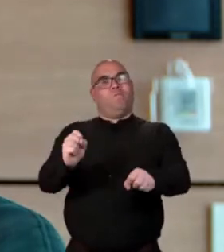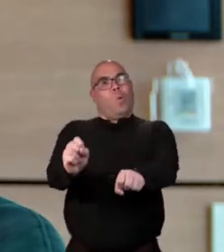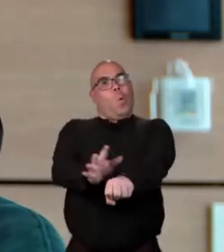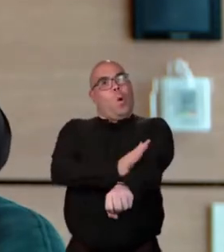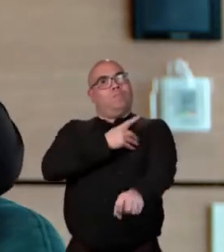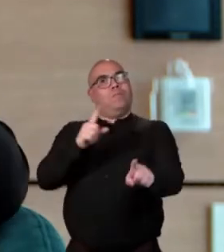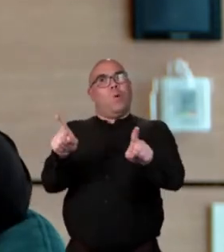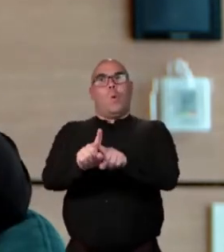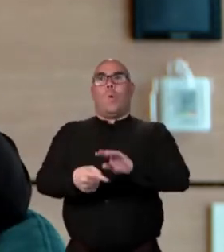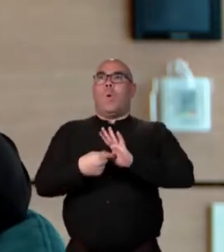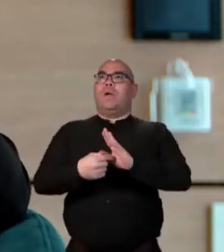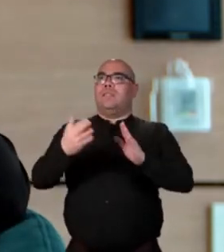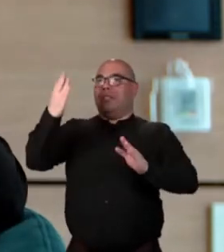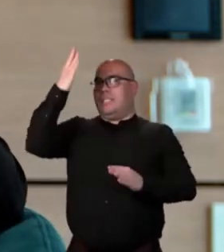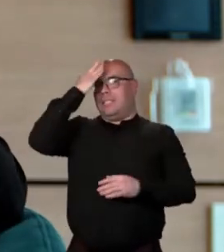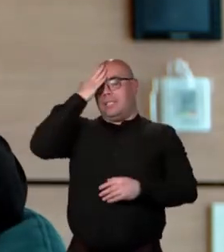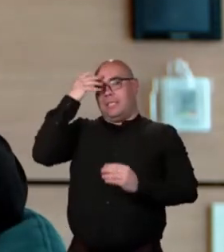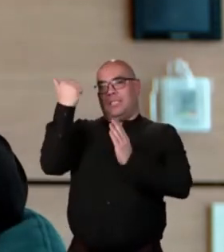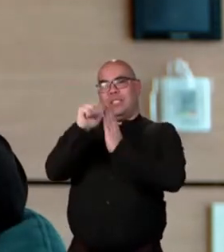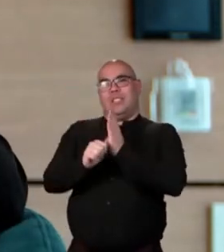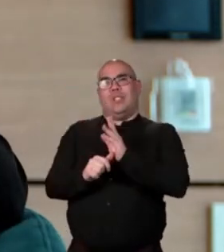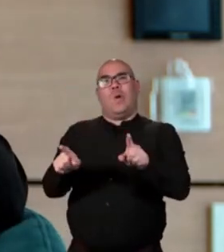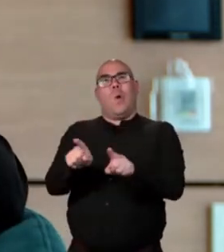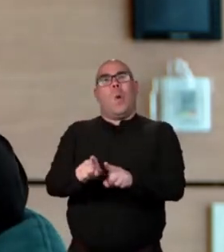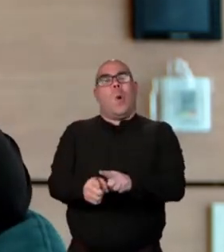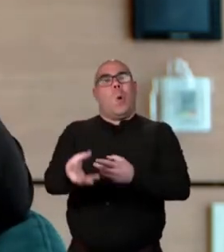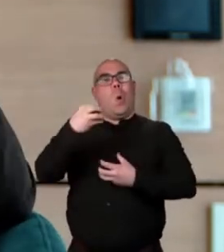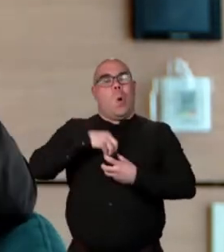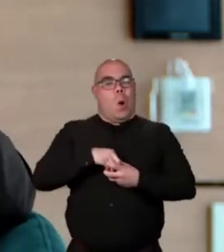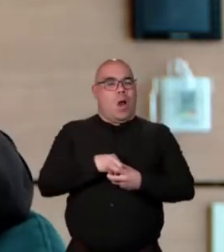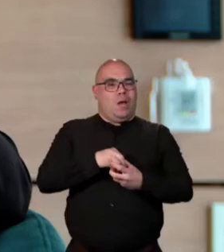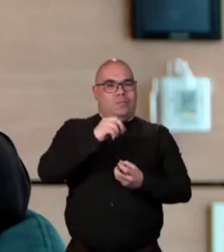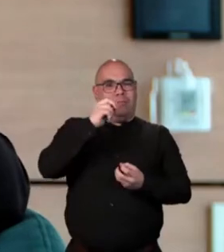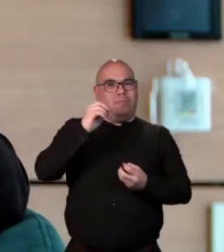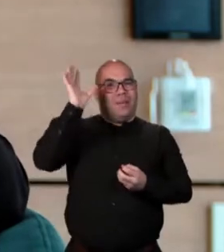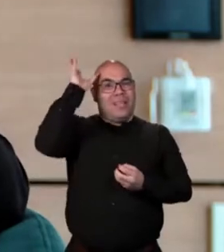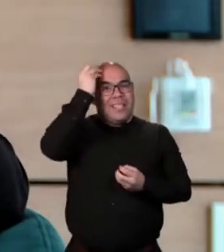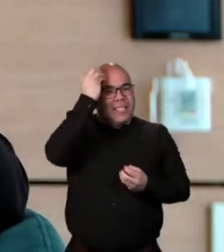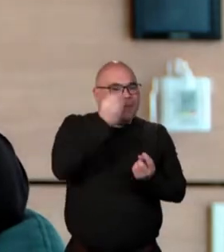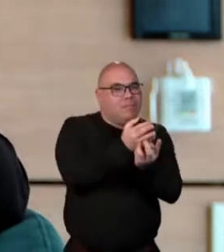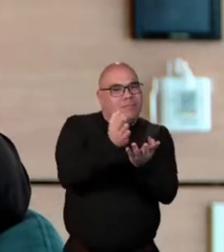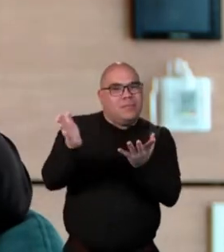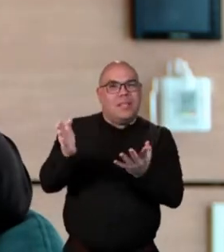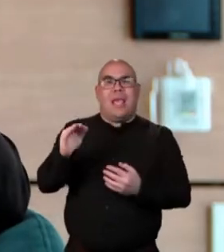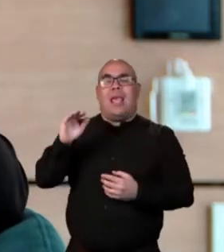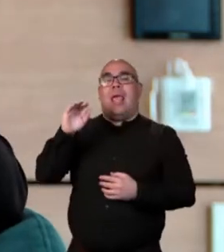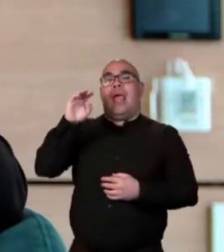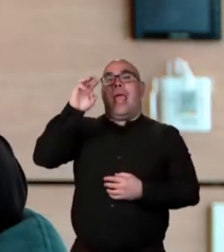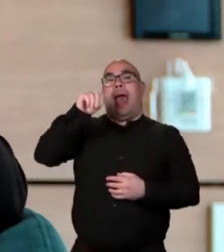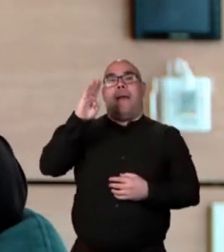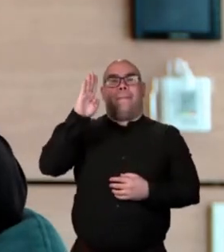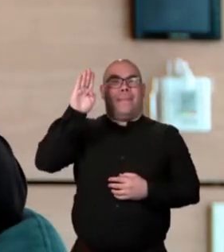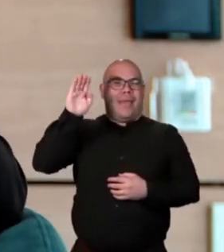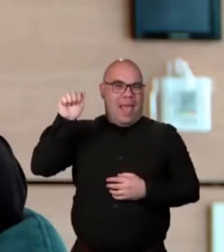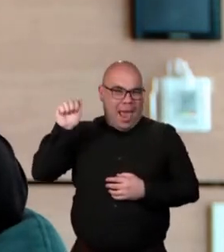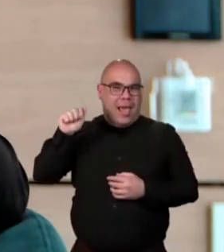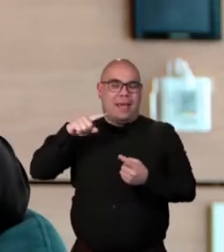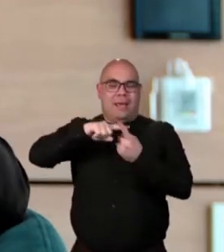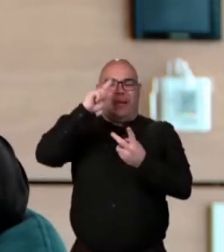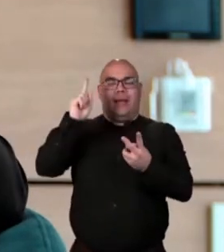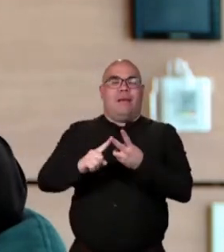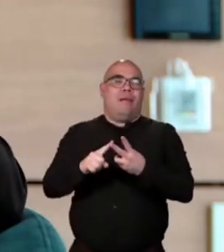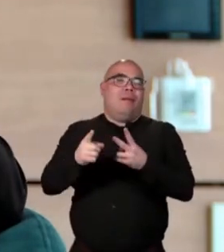es el camino a más programas por supuesto muy multidisciplinarios no estamos hablando del envío de la maestría en regeneración y desarrollo sostenible y